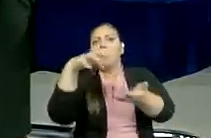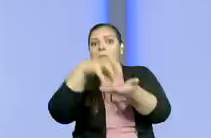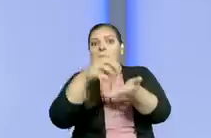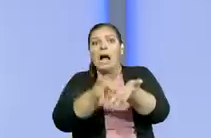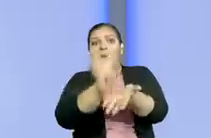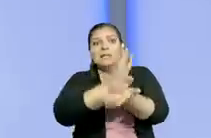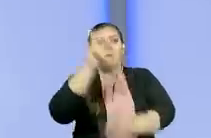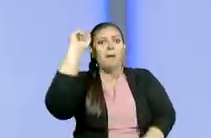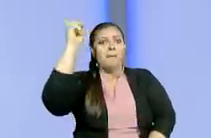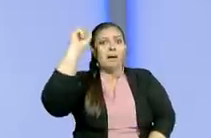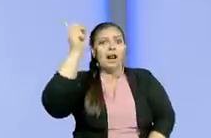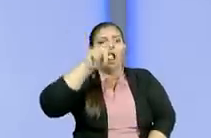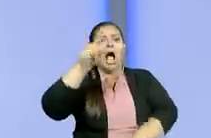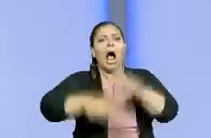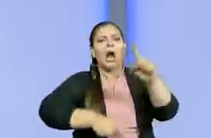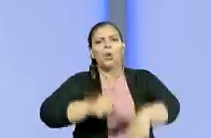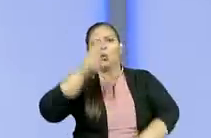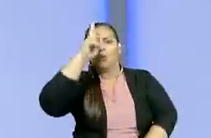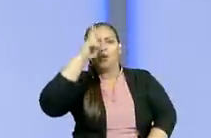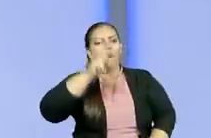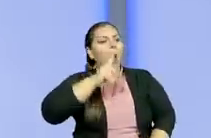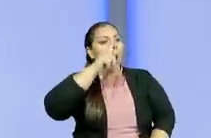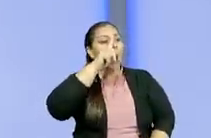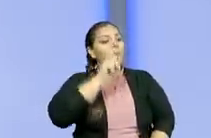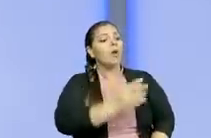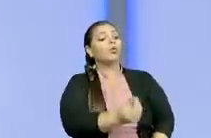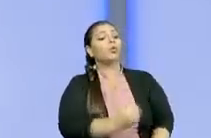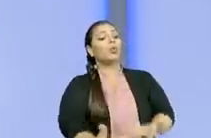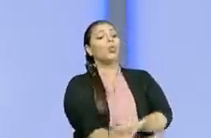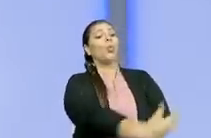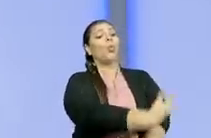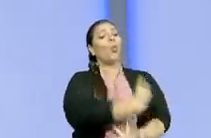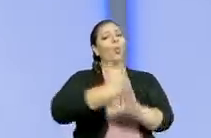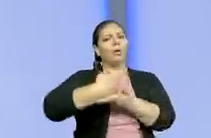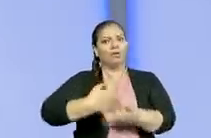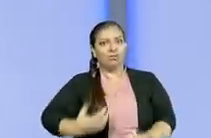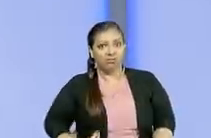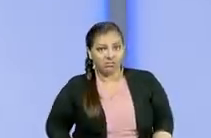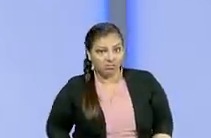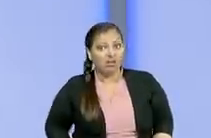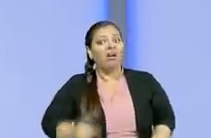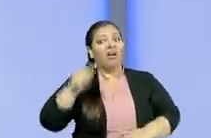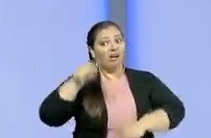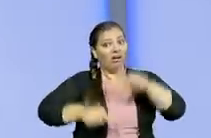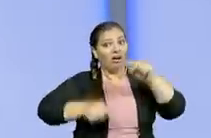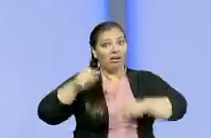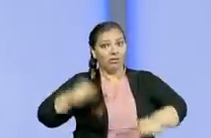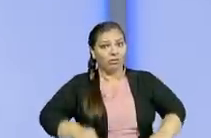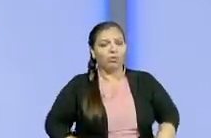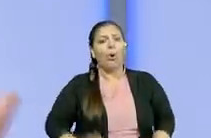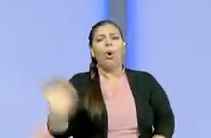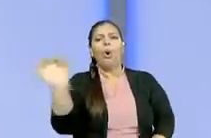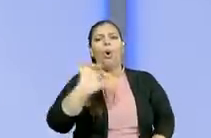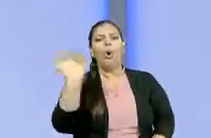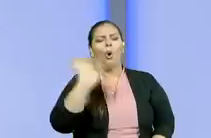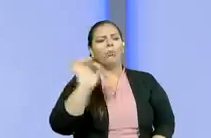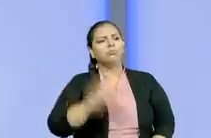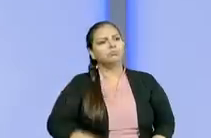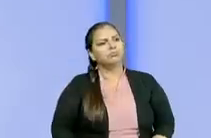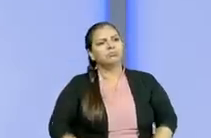Lamentablemente, entre los diezmos, entre la señora Espín, entre personas que no trabajan, entre personas que no fiscalizan, están arrastrando. Pero nuestro